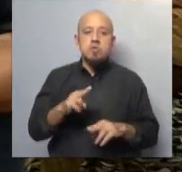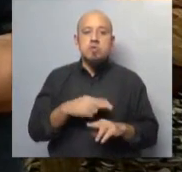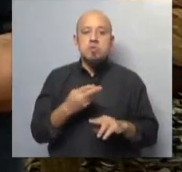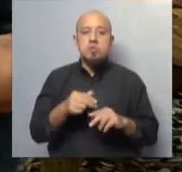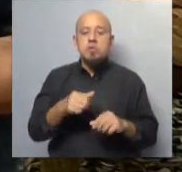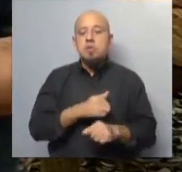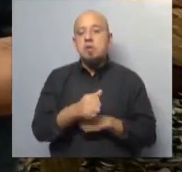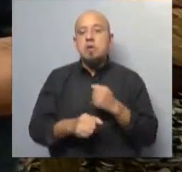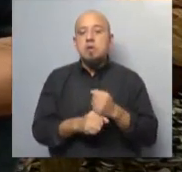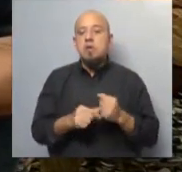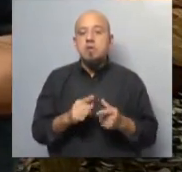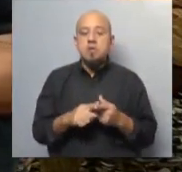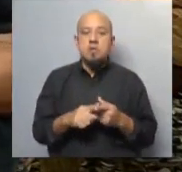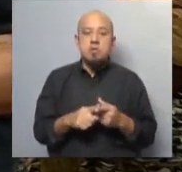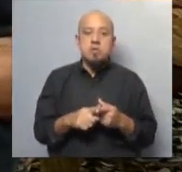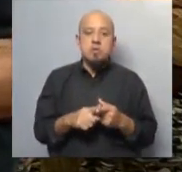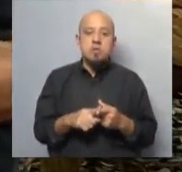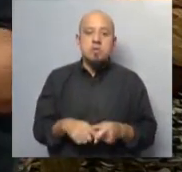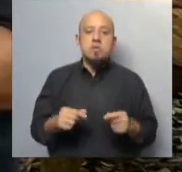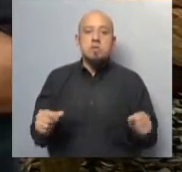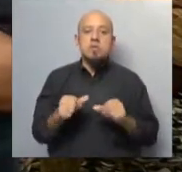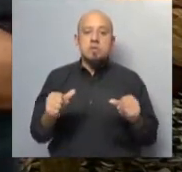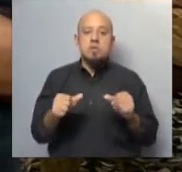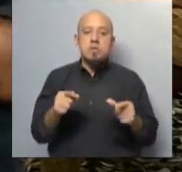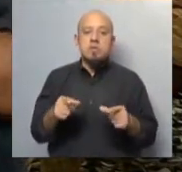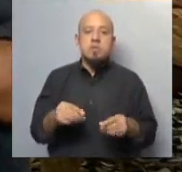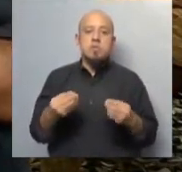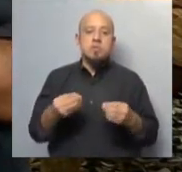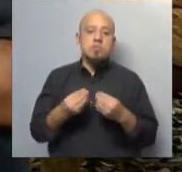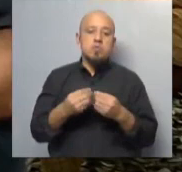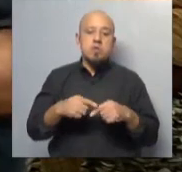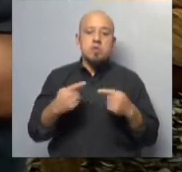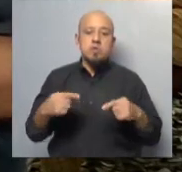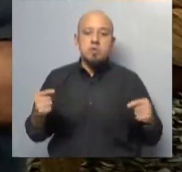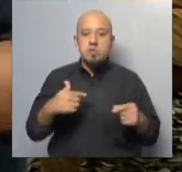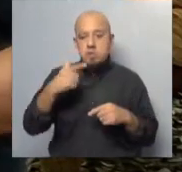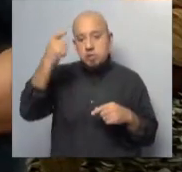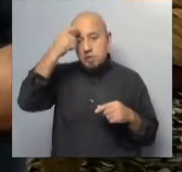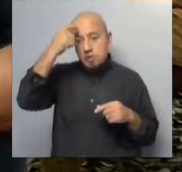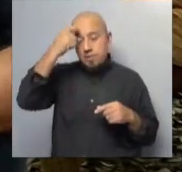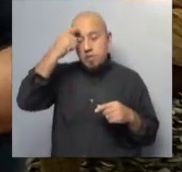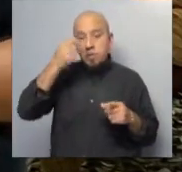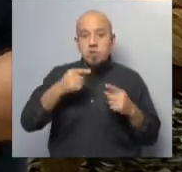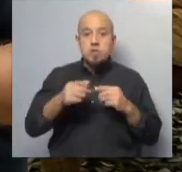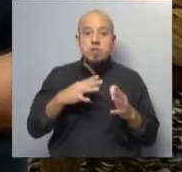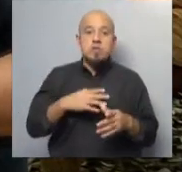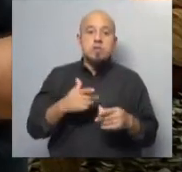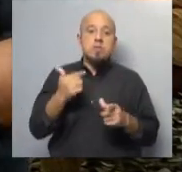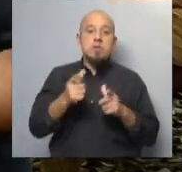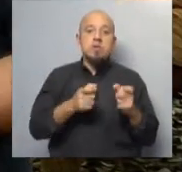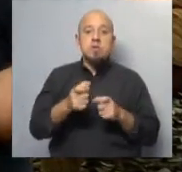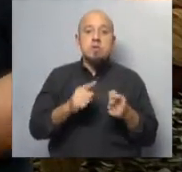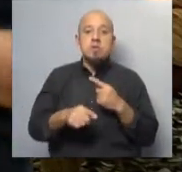este año, se han hecho un montón de descubrimientos científicos y después de gente afiliada a